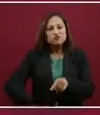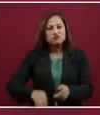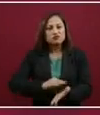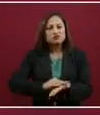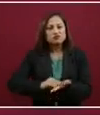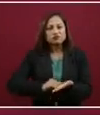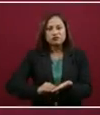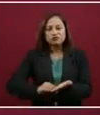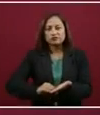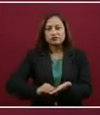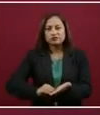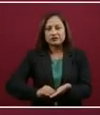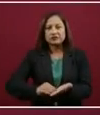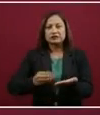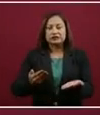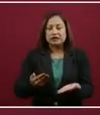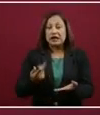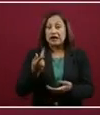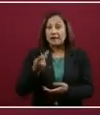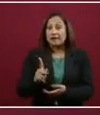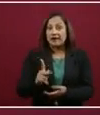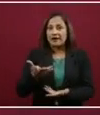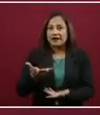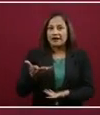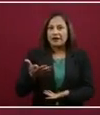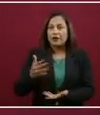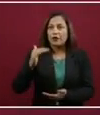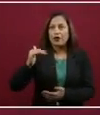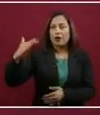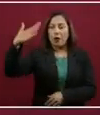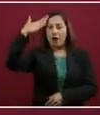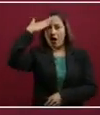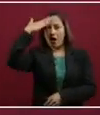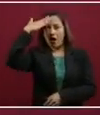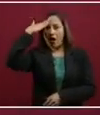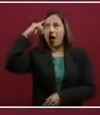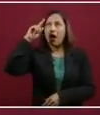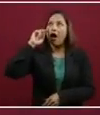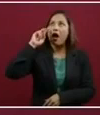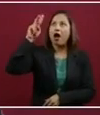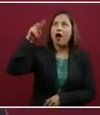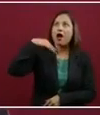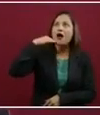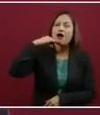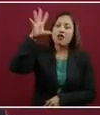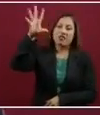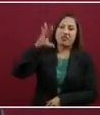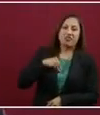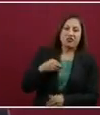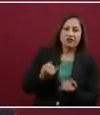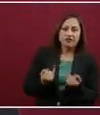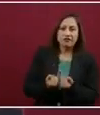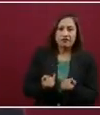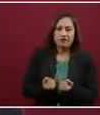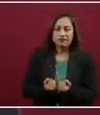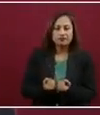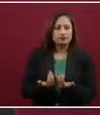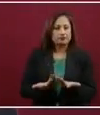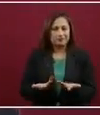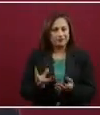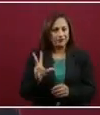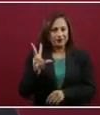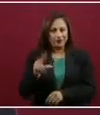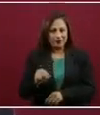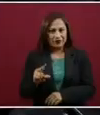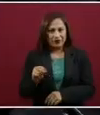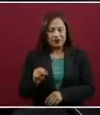da arriba, no es abajo. Entonces, por eso vamos a limpiar de